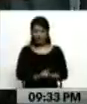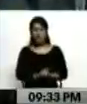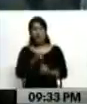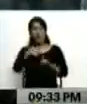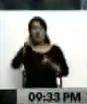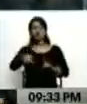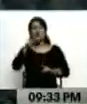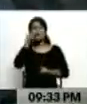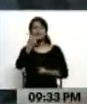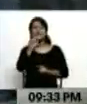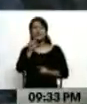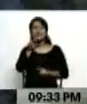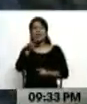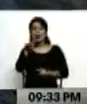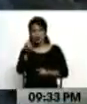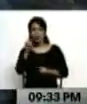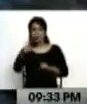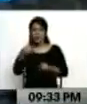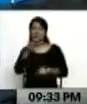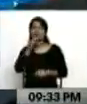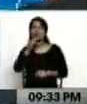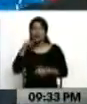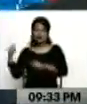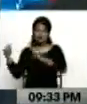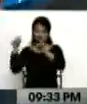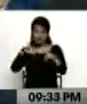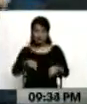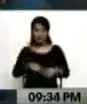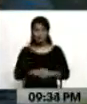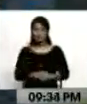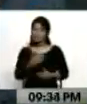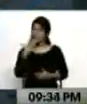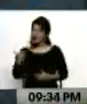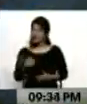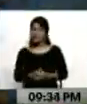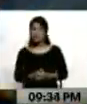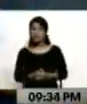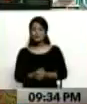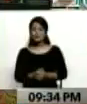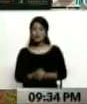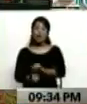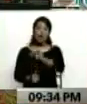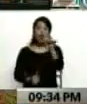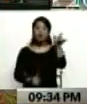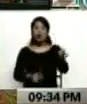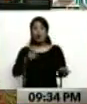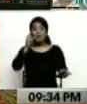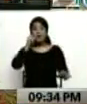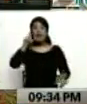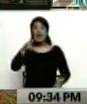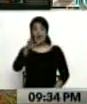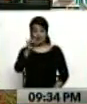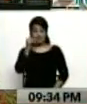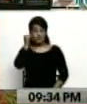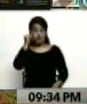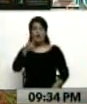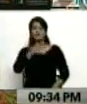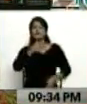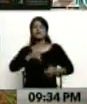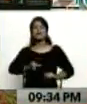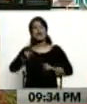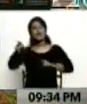Santiago Garrido Ojeda Nieto de Fabricio también gracias hermano por estar acá Gladis perdomo hija de eneas